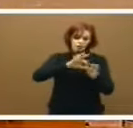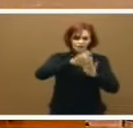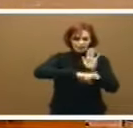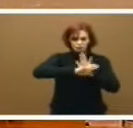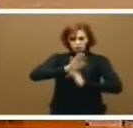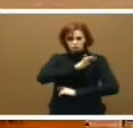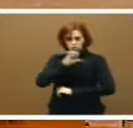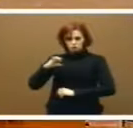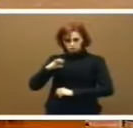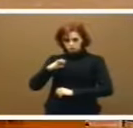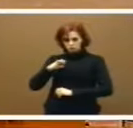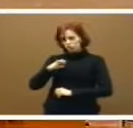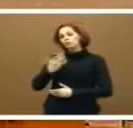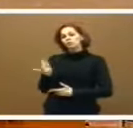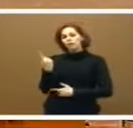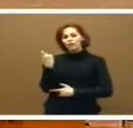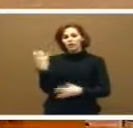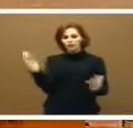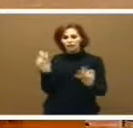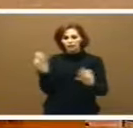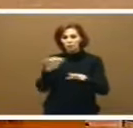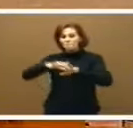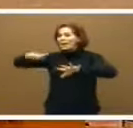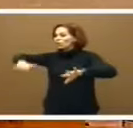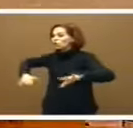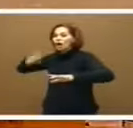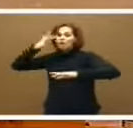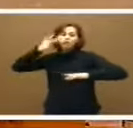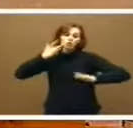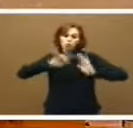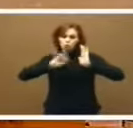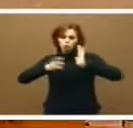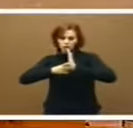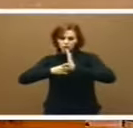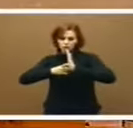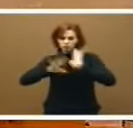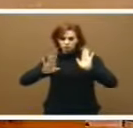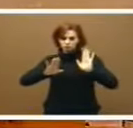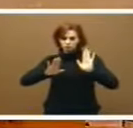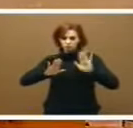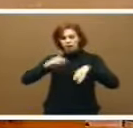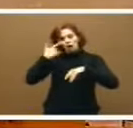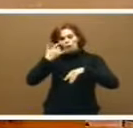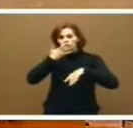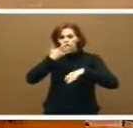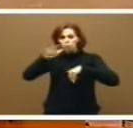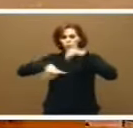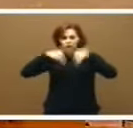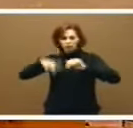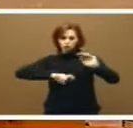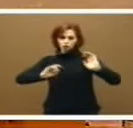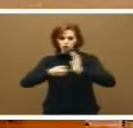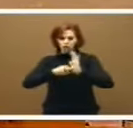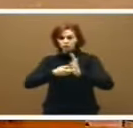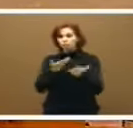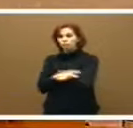Cámara, se requiere para la aprobación de su reforma la mayoría absoluta en una votación final de totalidad, la cual someto a